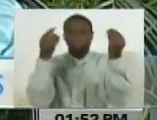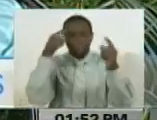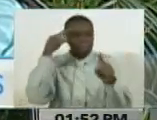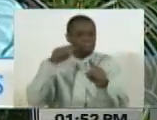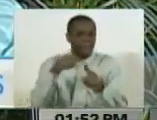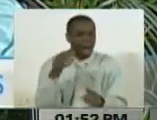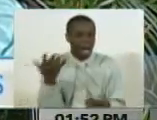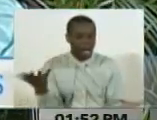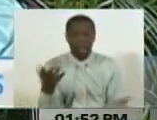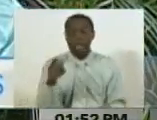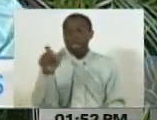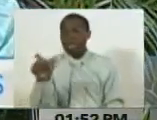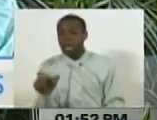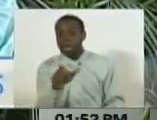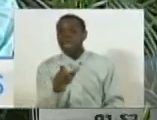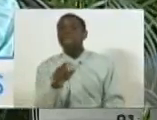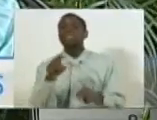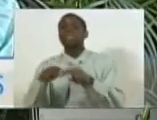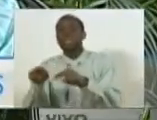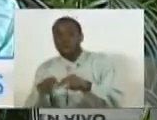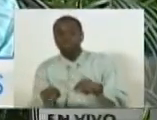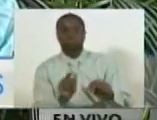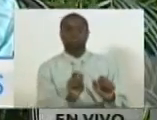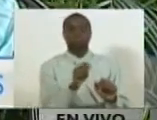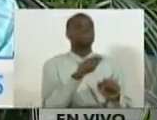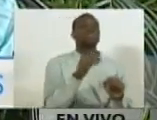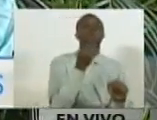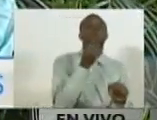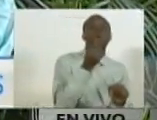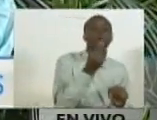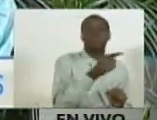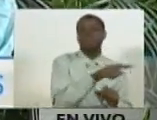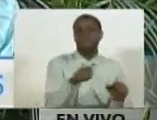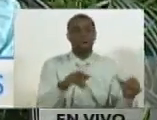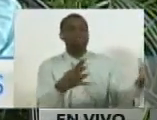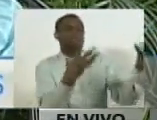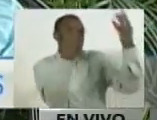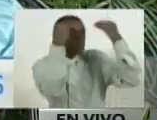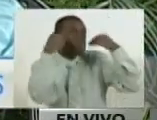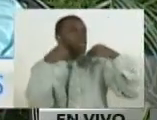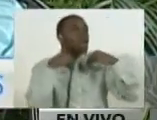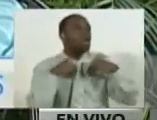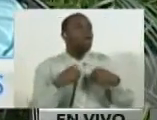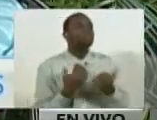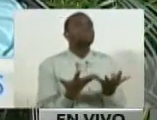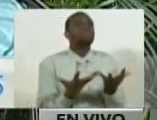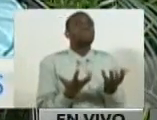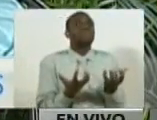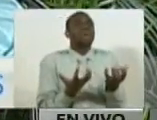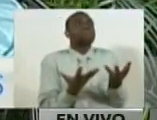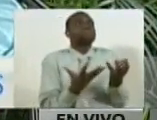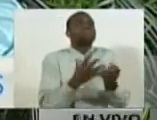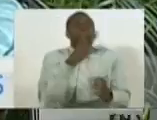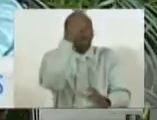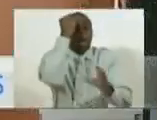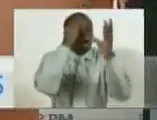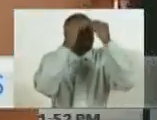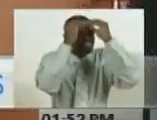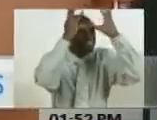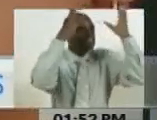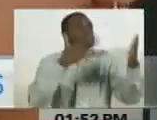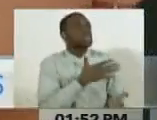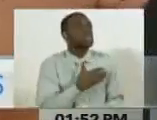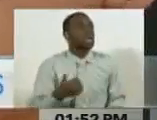joven se enganche con la sed de conocimiento, con la sed de transformar